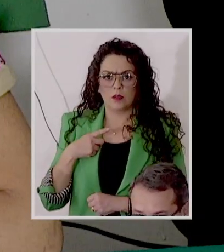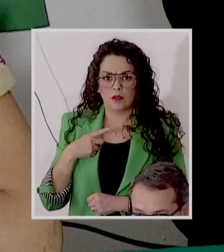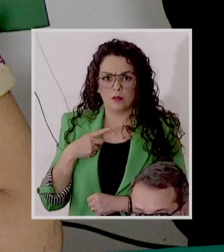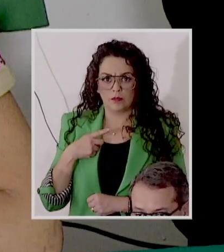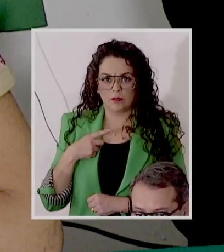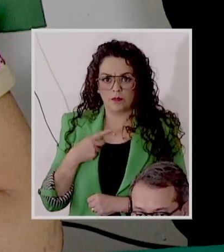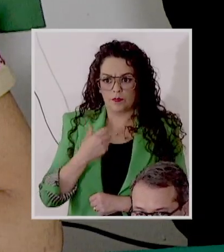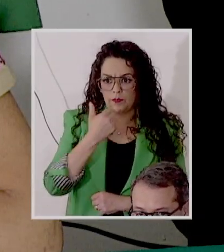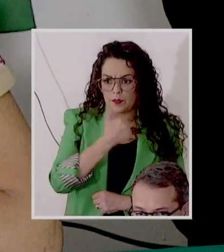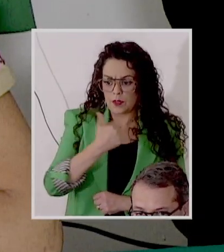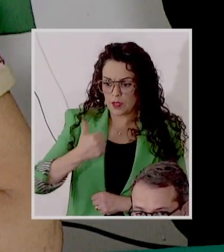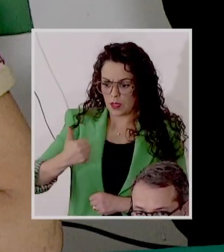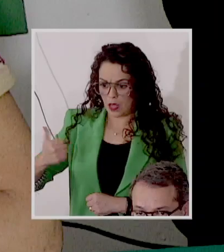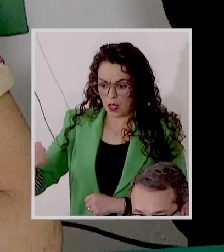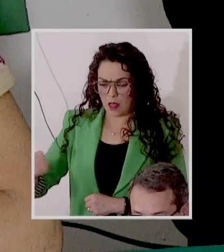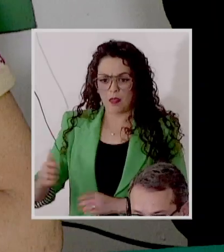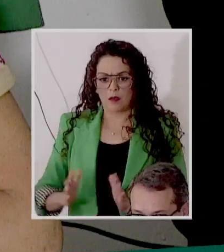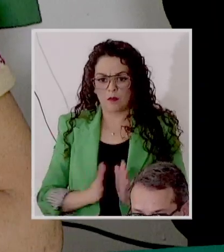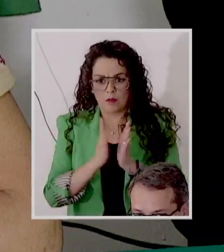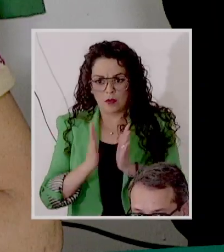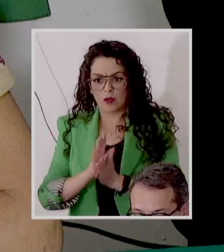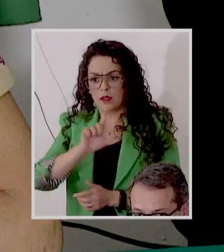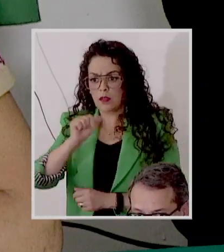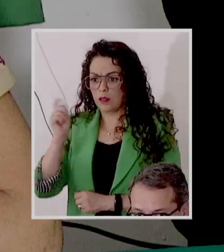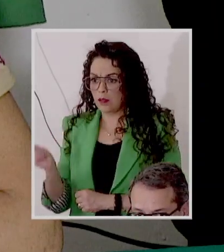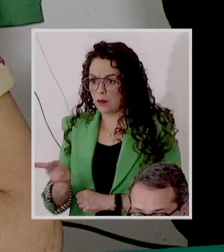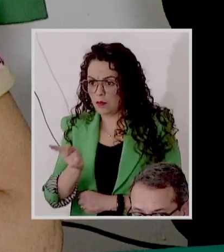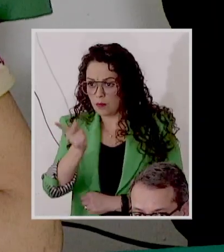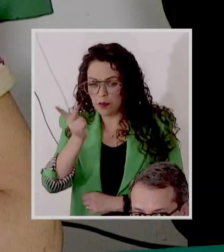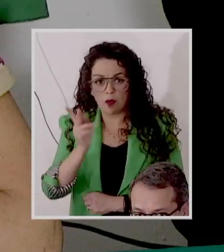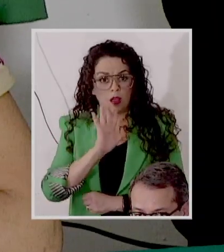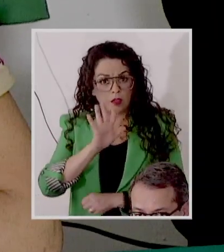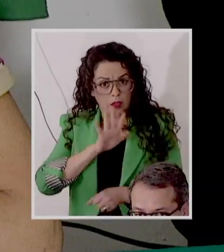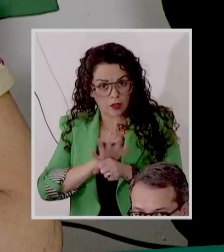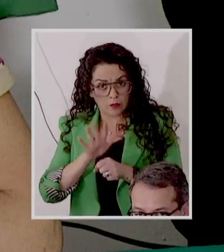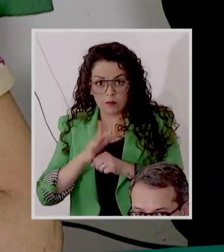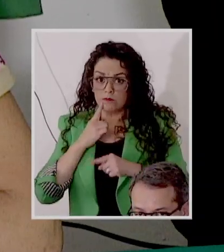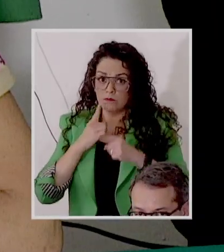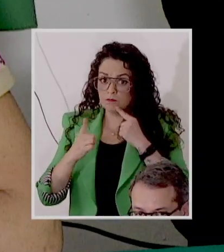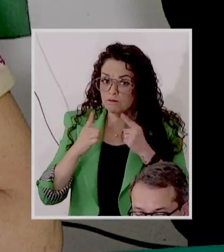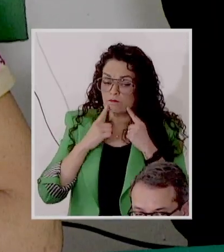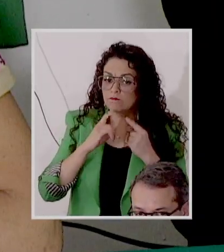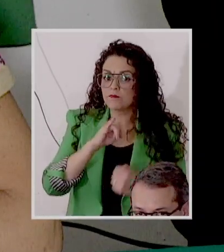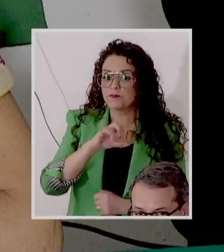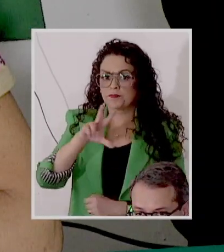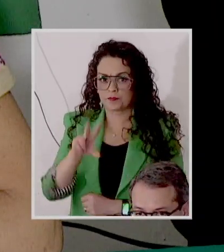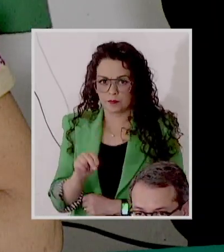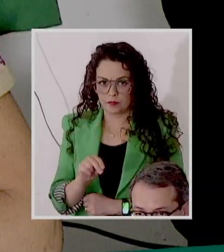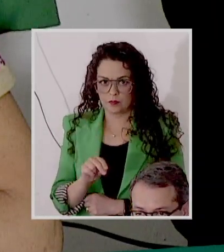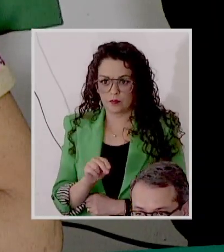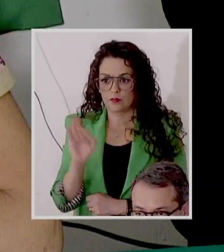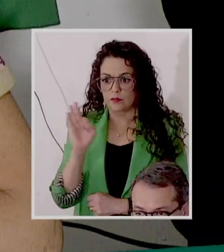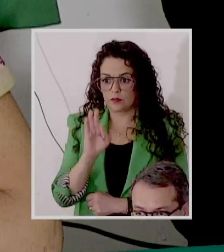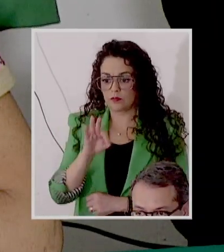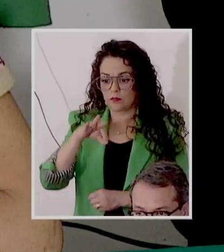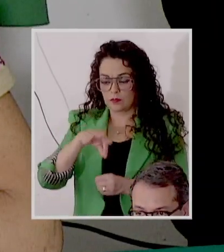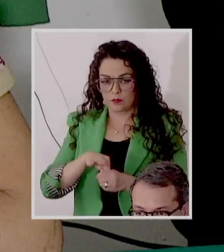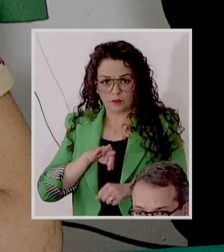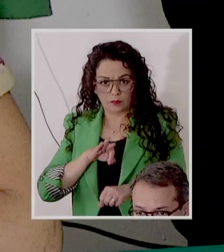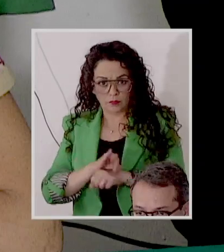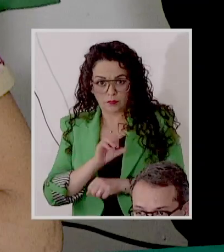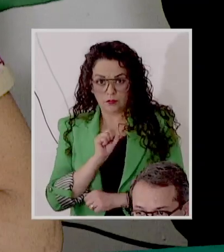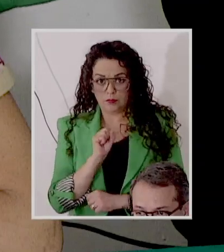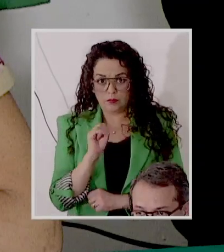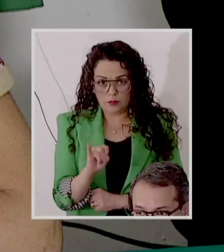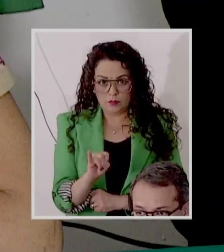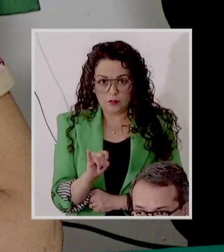consultar después al Pleno si está suficientemente discutido el asunto. De contar con su voto favorable, tendremos